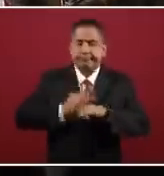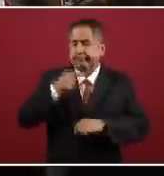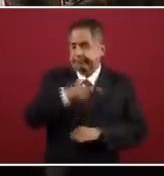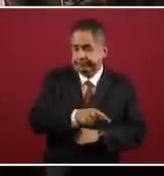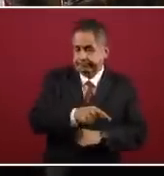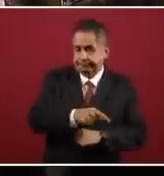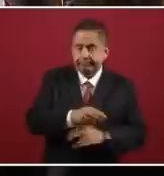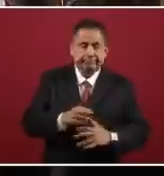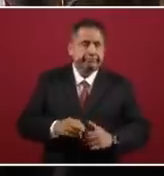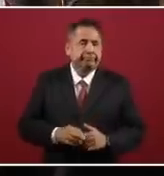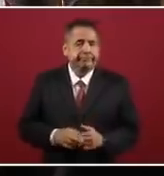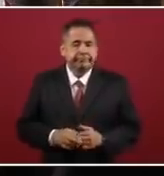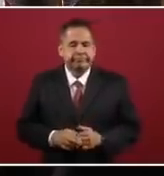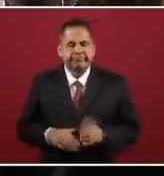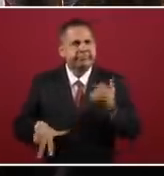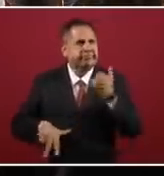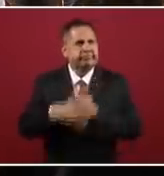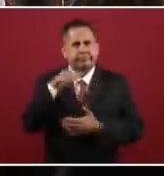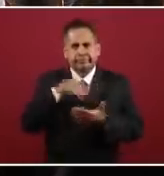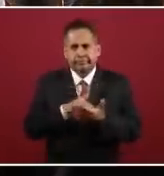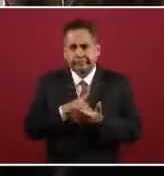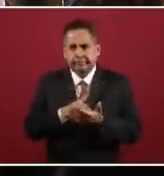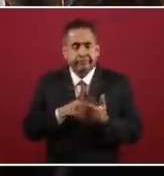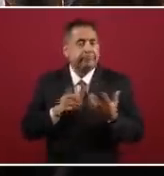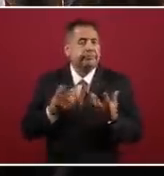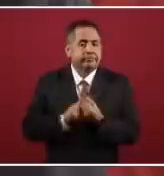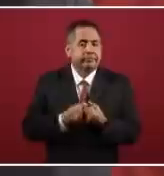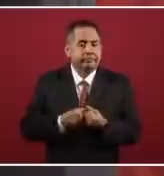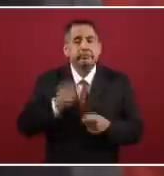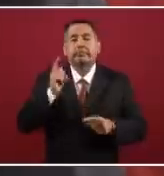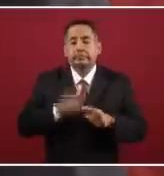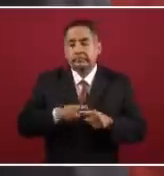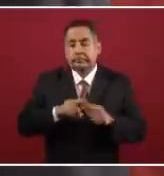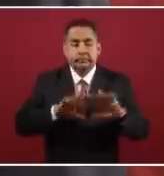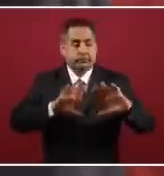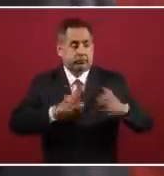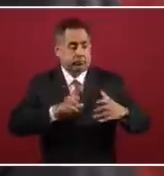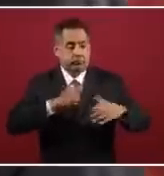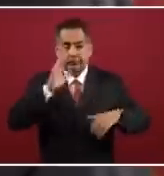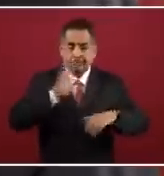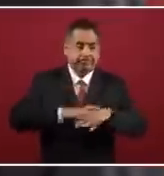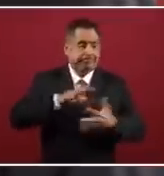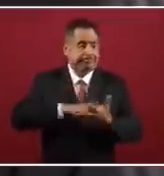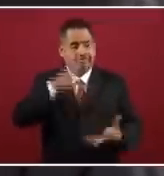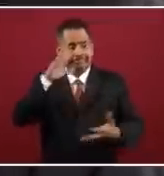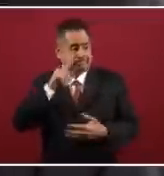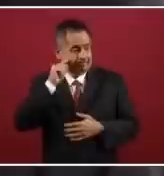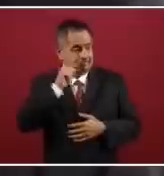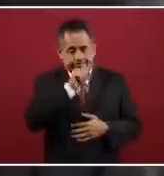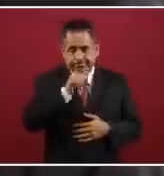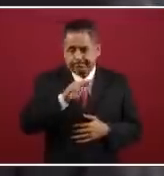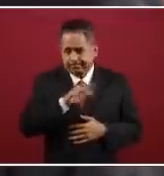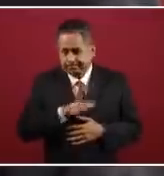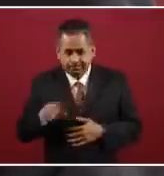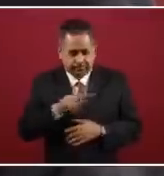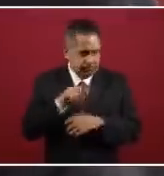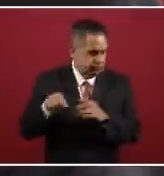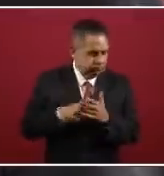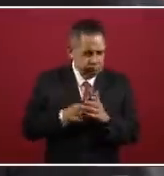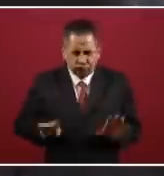Son 13,000 porque son las comunidades más grandes que están ubicadas de manera